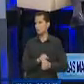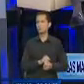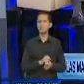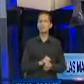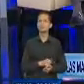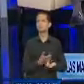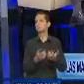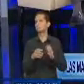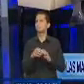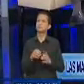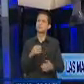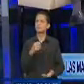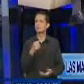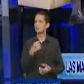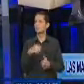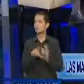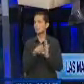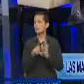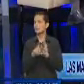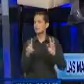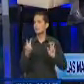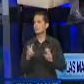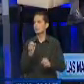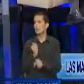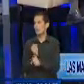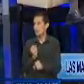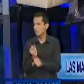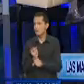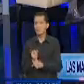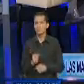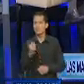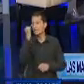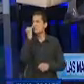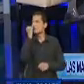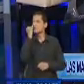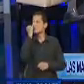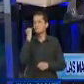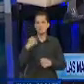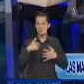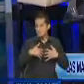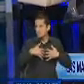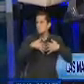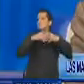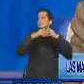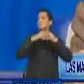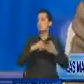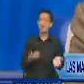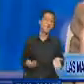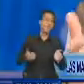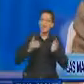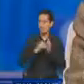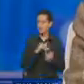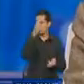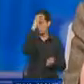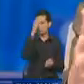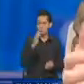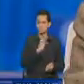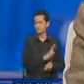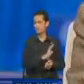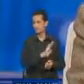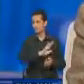al código del trabajo, la reivindicación de los propios indígenas sobre su situación étnico-cultural,